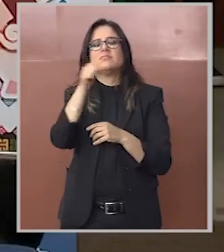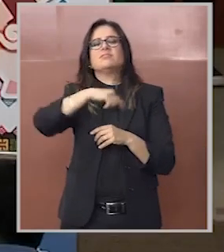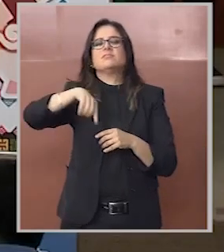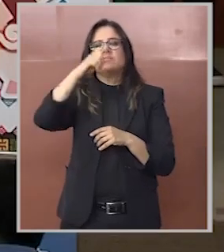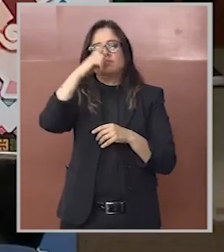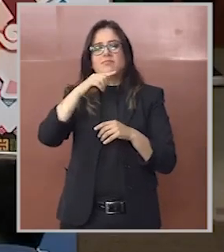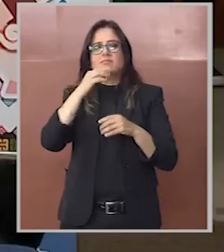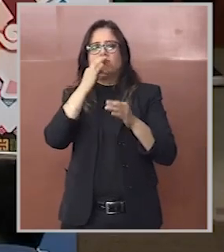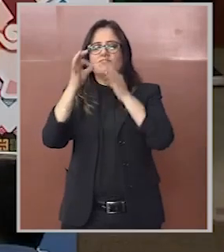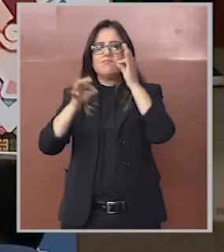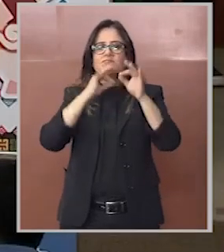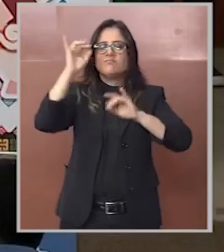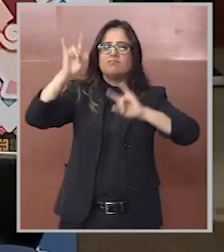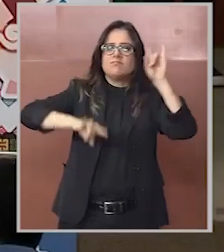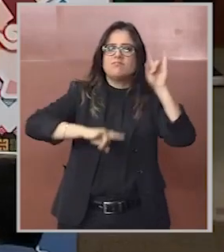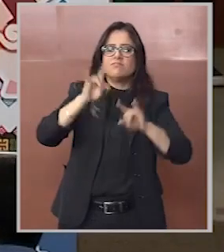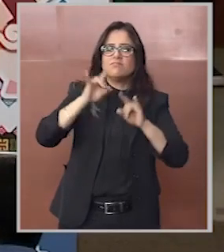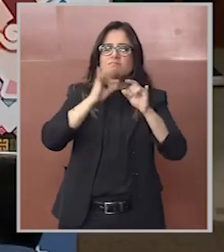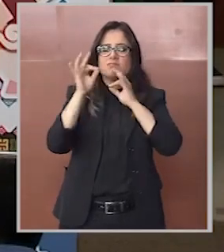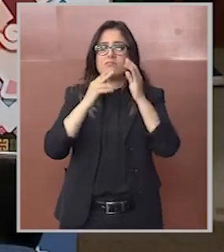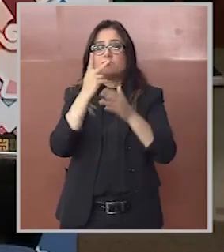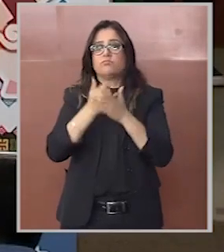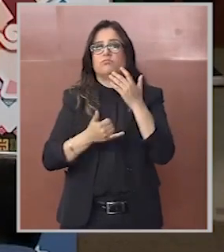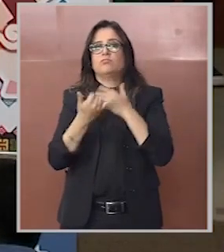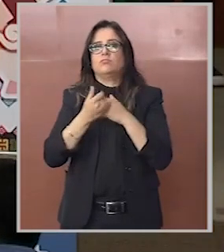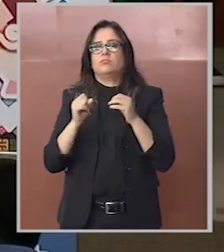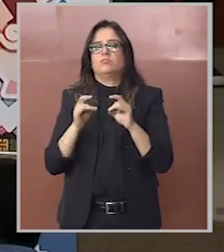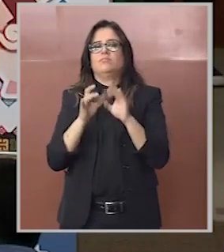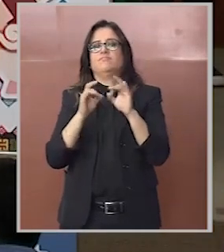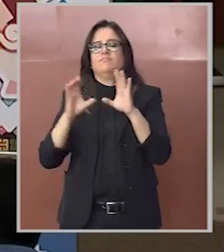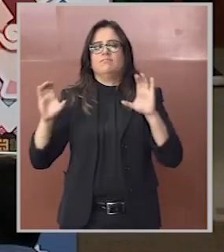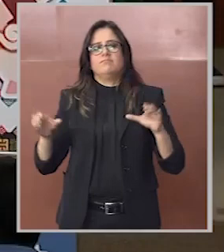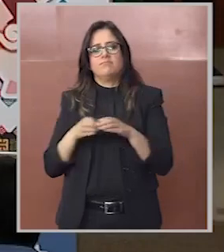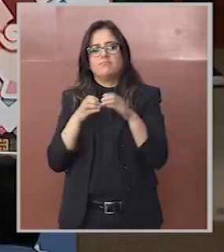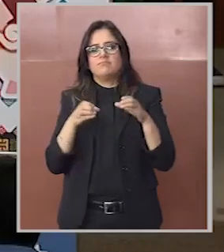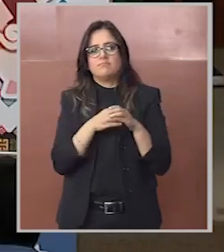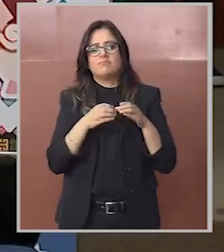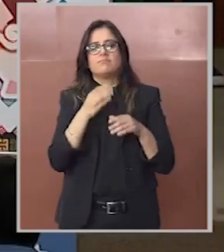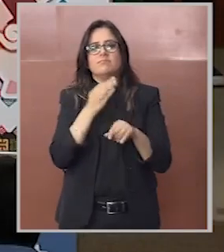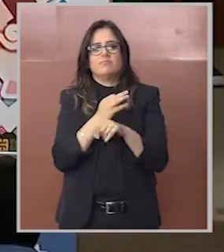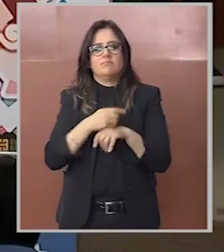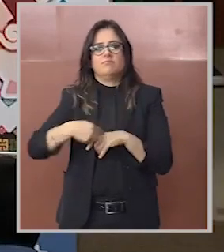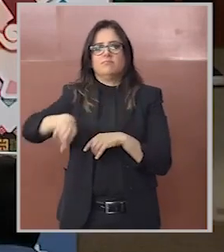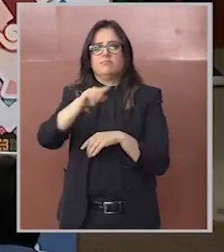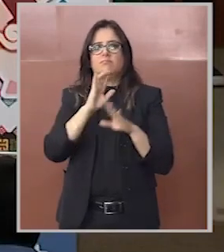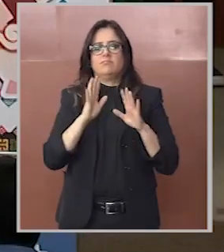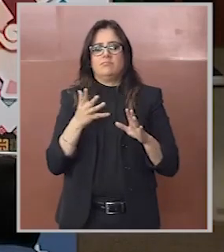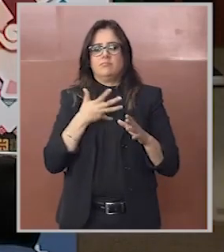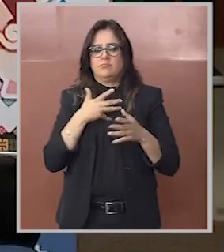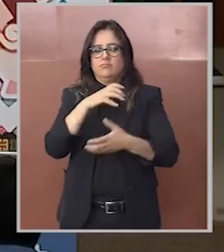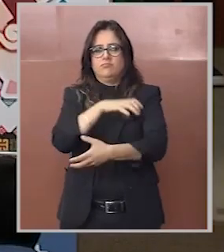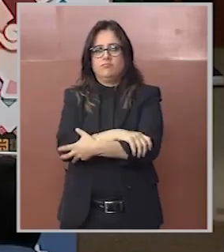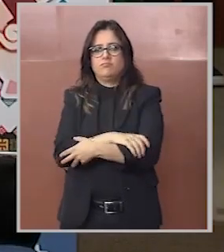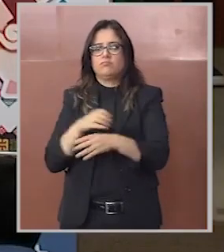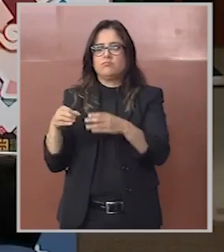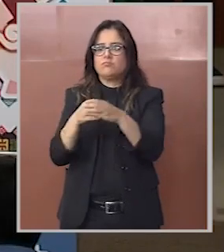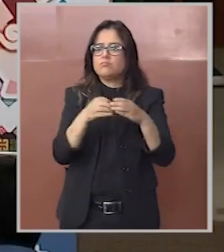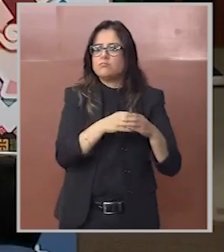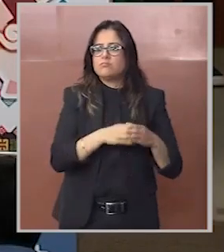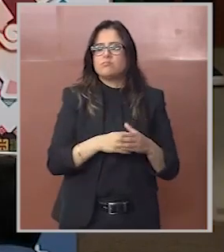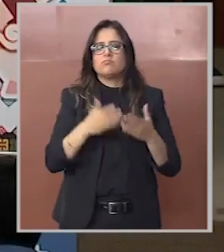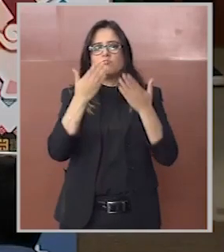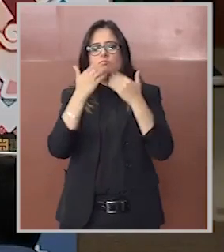entonces un proyecto que surge en conjunto cuyos contenidos se trabajaron también de manera conjunta no podía tener como